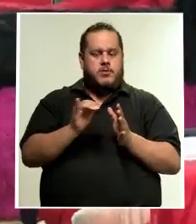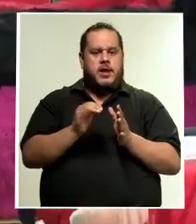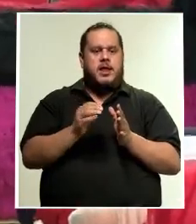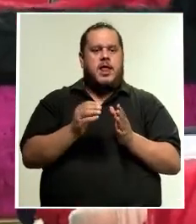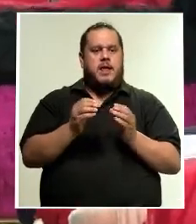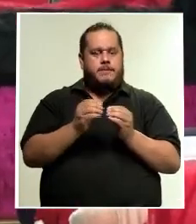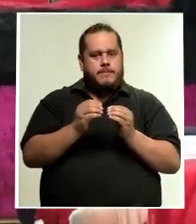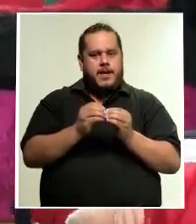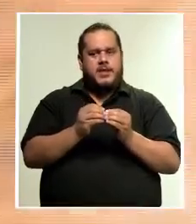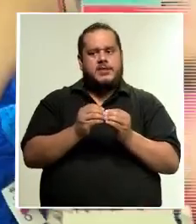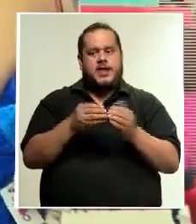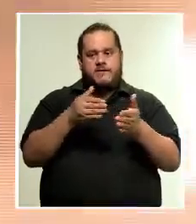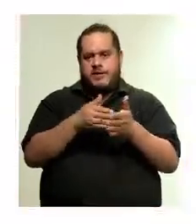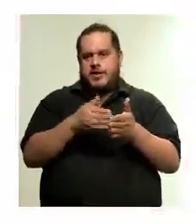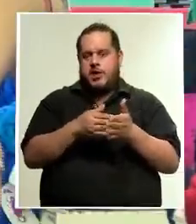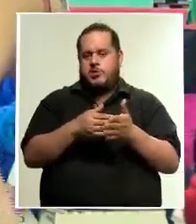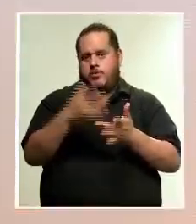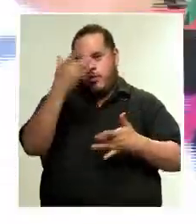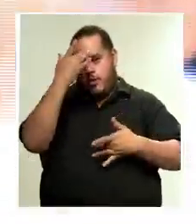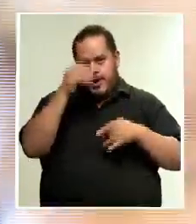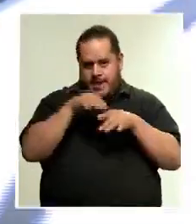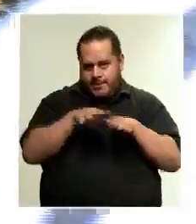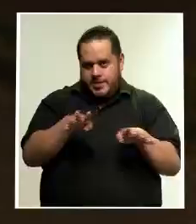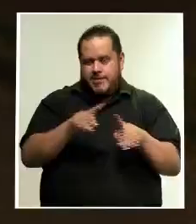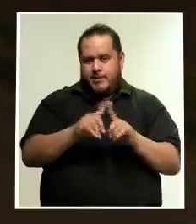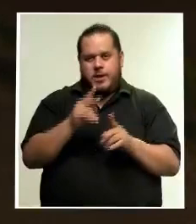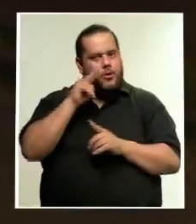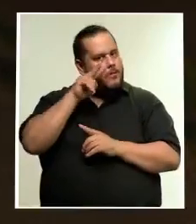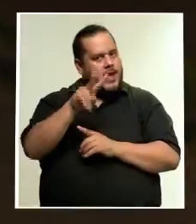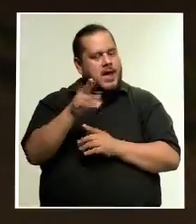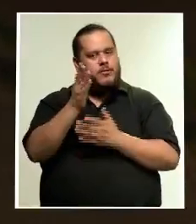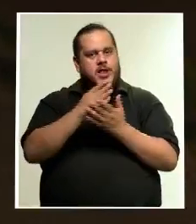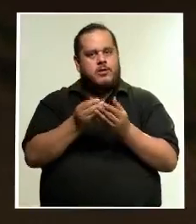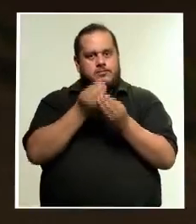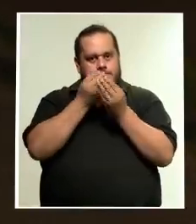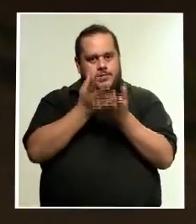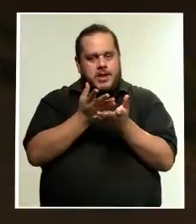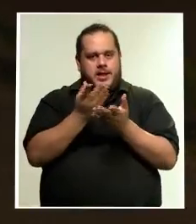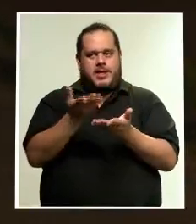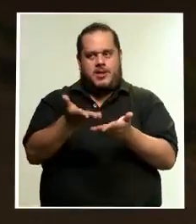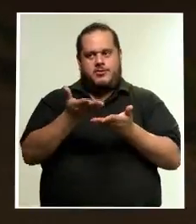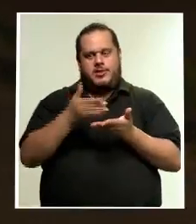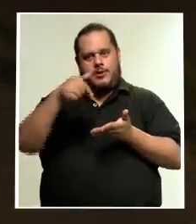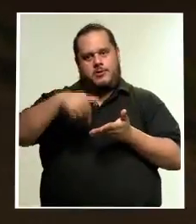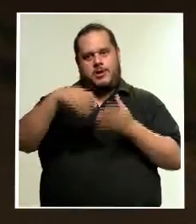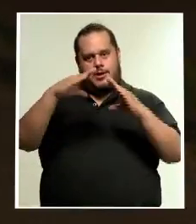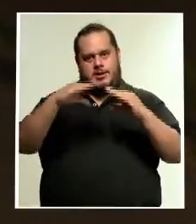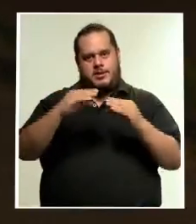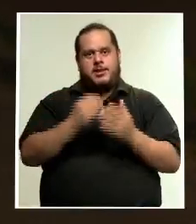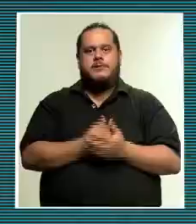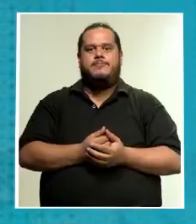más afectados por la pandemia. Pero veamos parte de las declaraciones que nos dieron esta tarde.